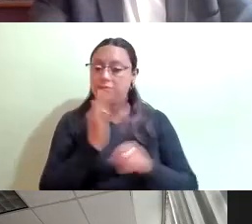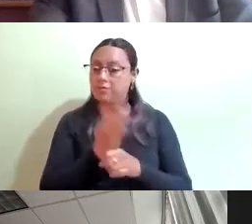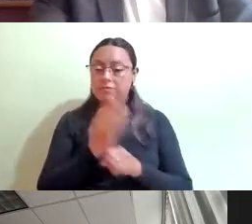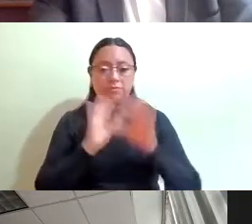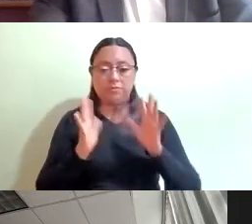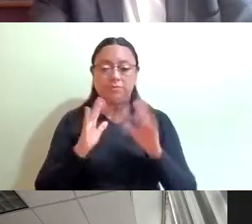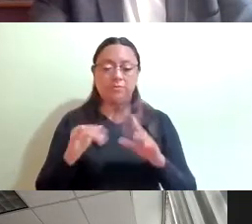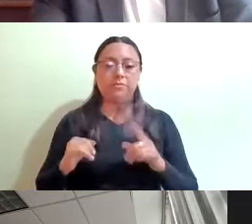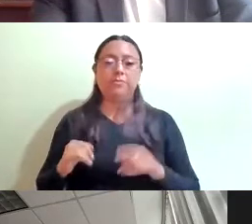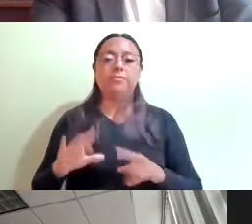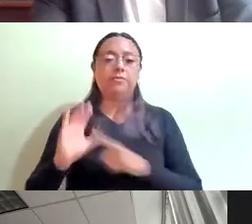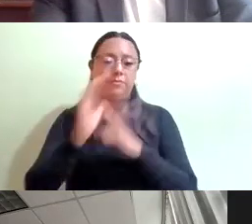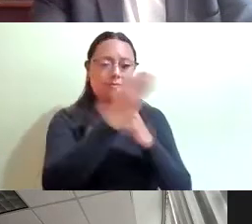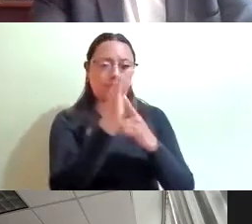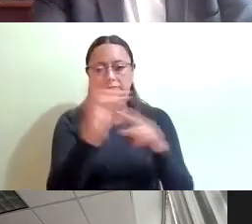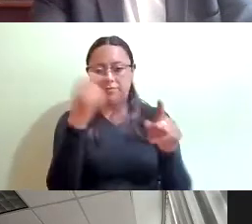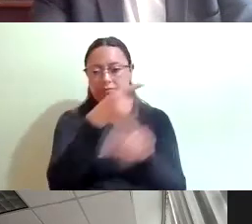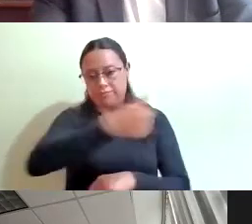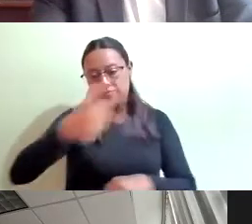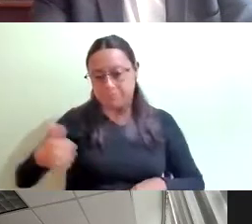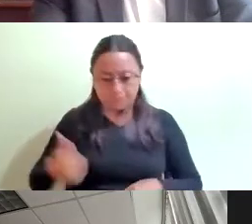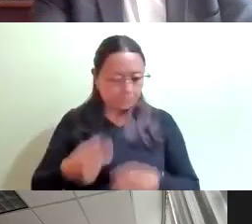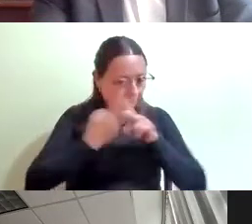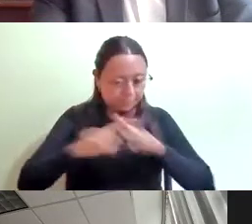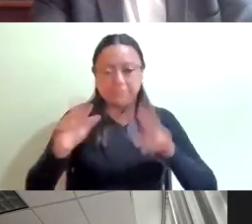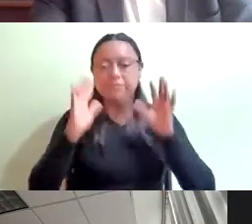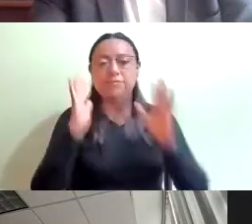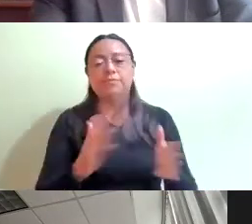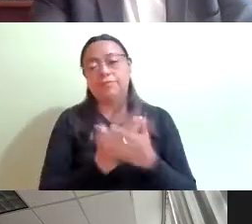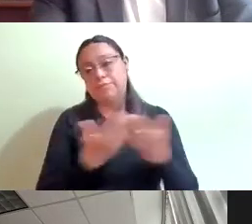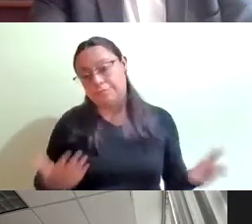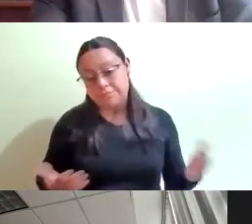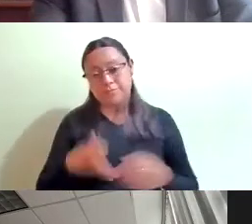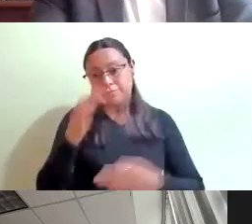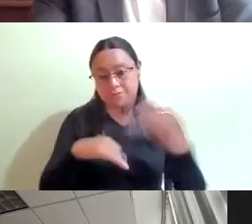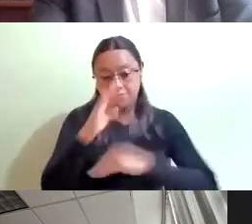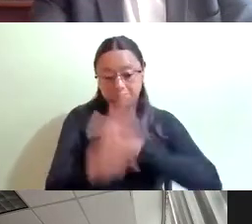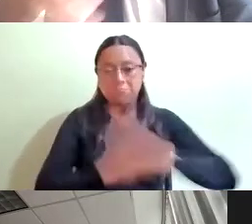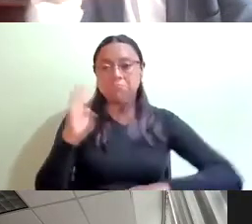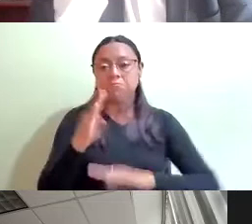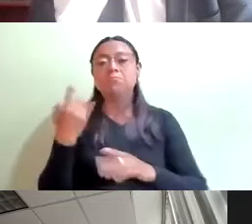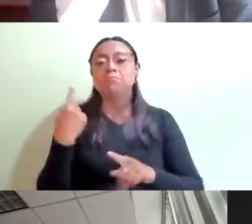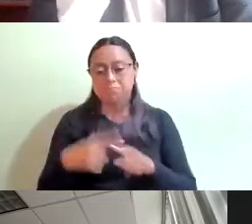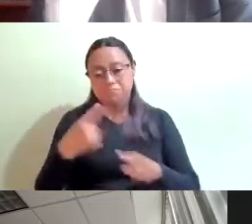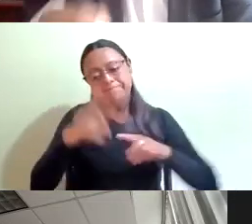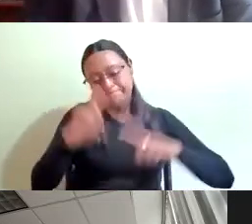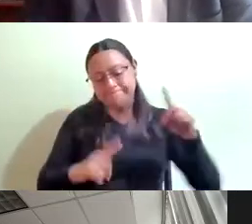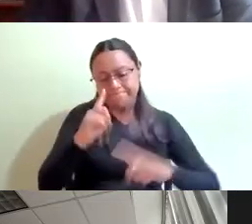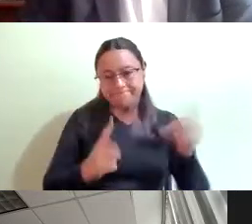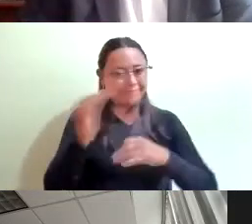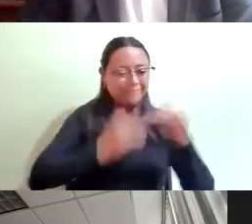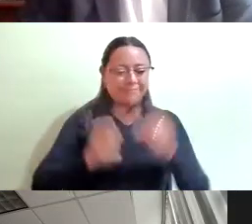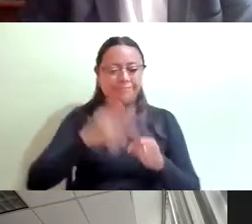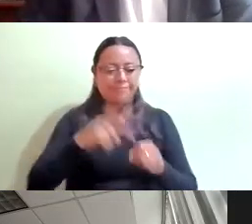dictaminaciones dependen de la responsabilidad de los integrantes de las mismas. En la mañana nosotros, por ejemplo, ya avanzamos